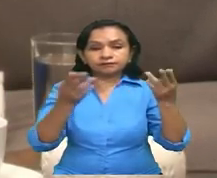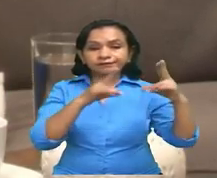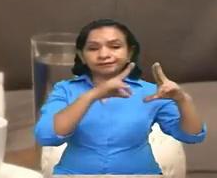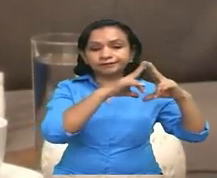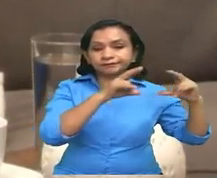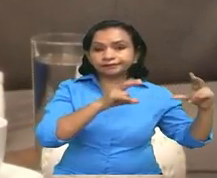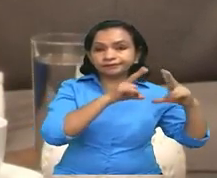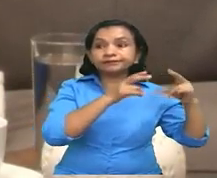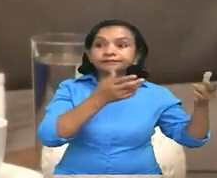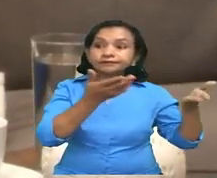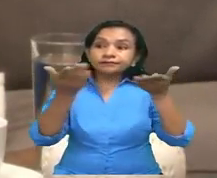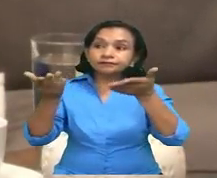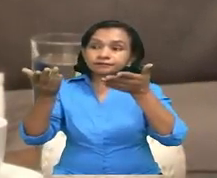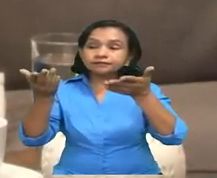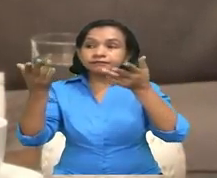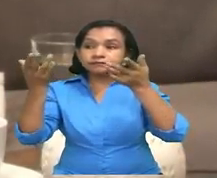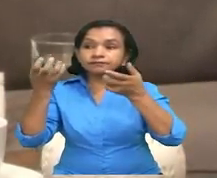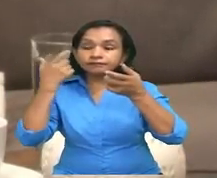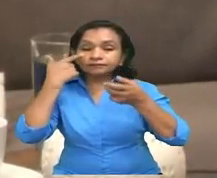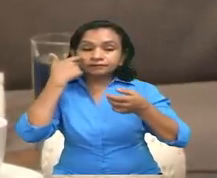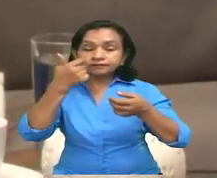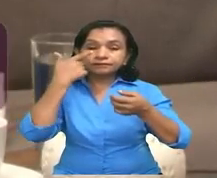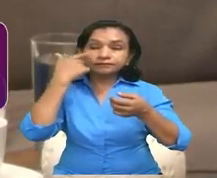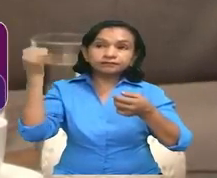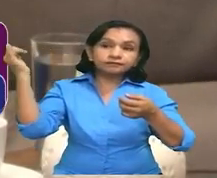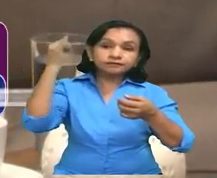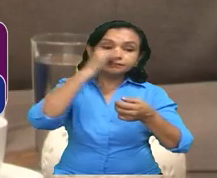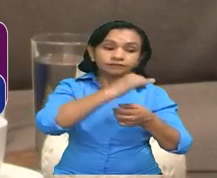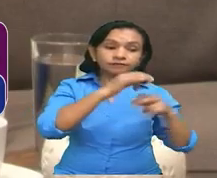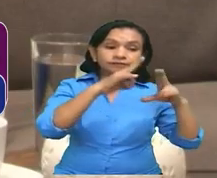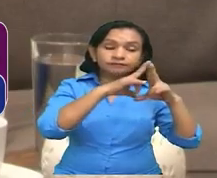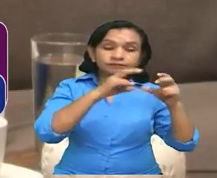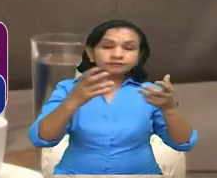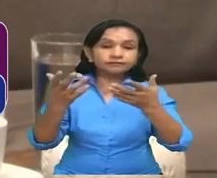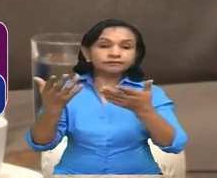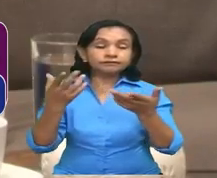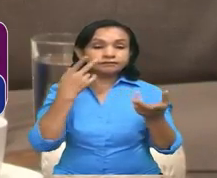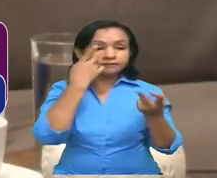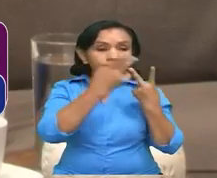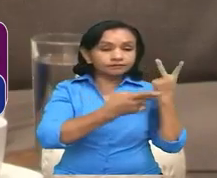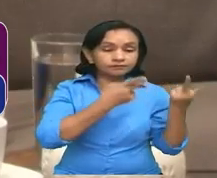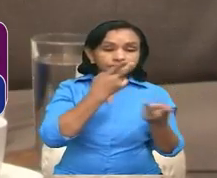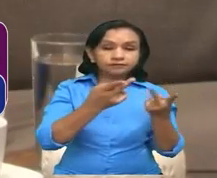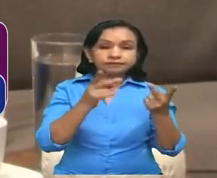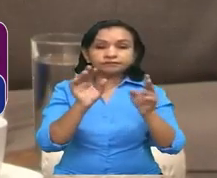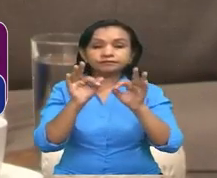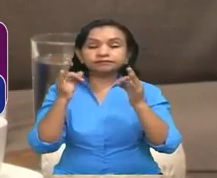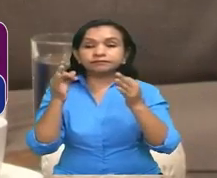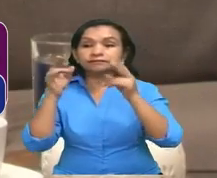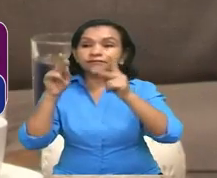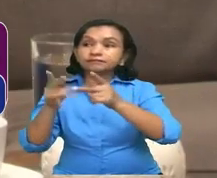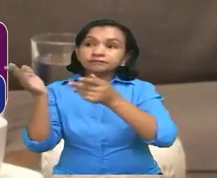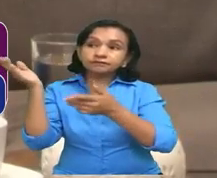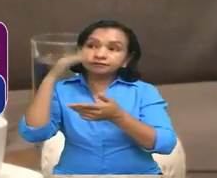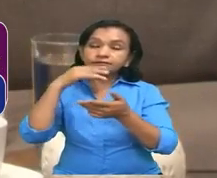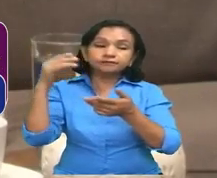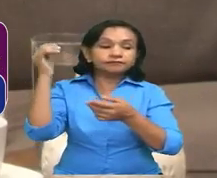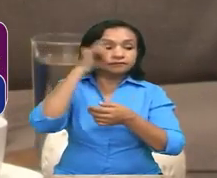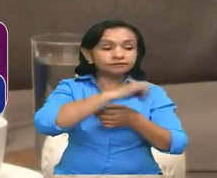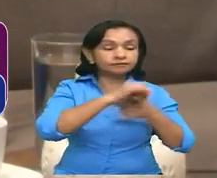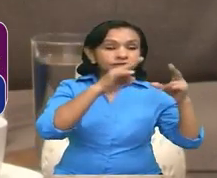de este multidestino. Se hizo un viaje para crear esa alianza en lo que es el país hermano de Cuba. Se